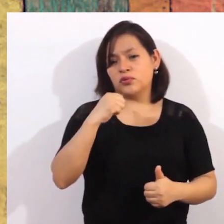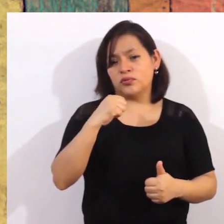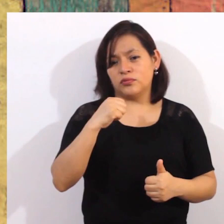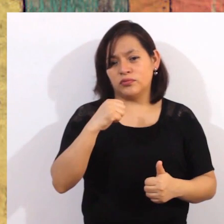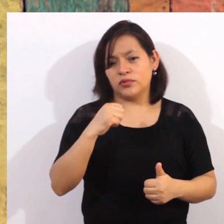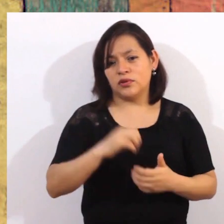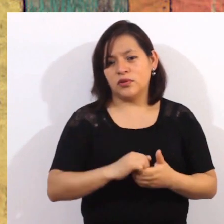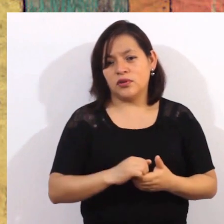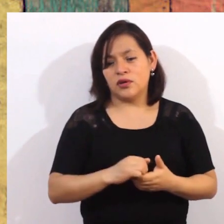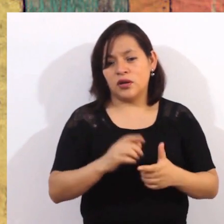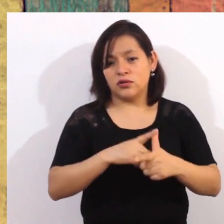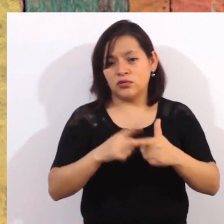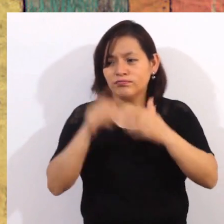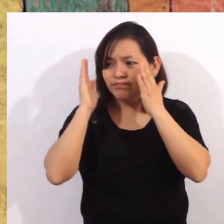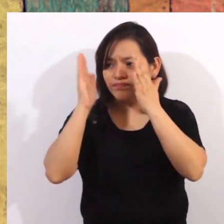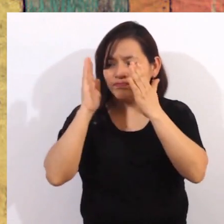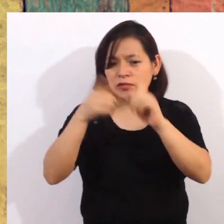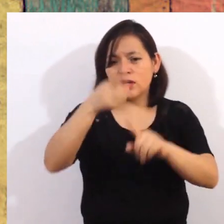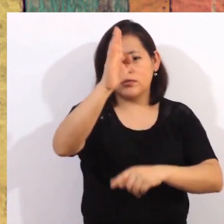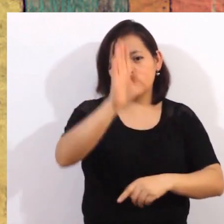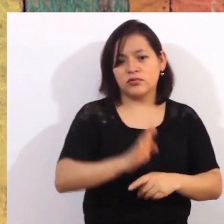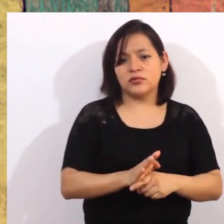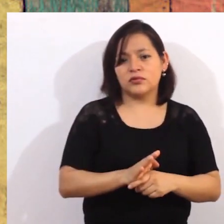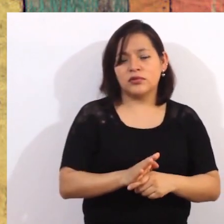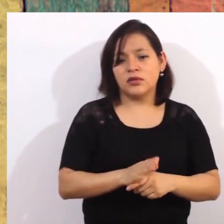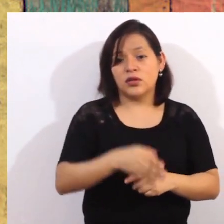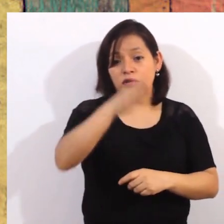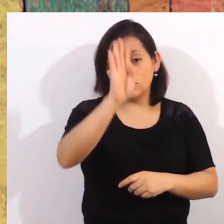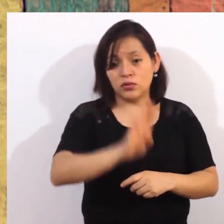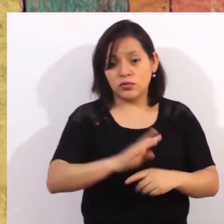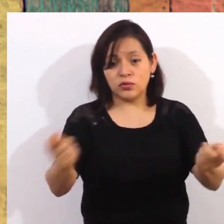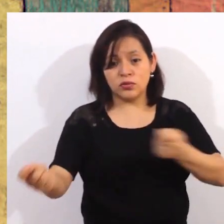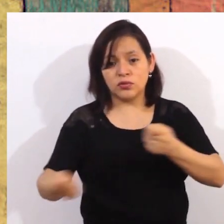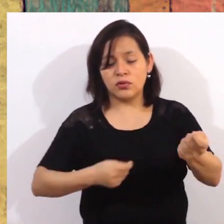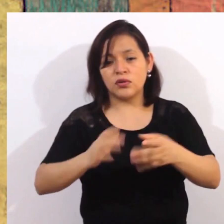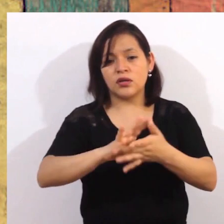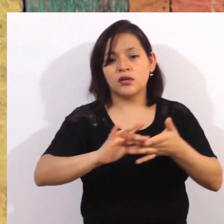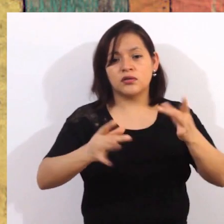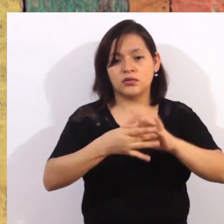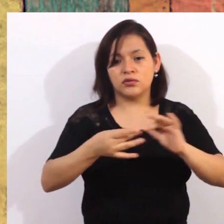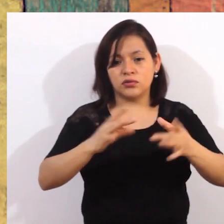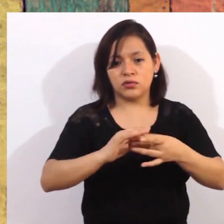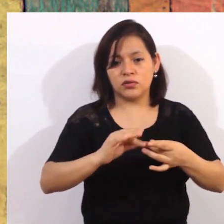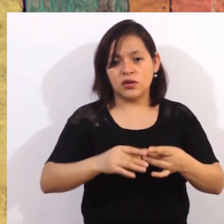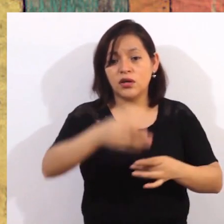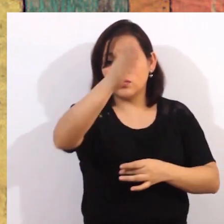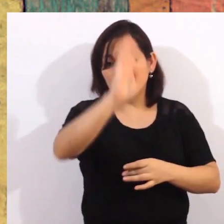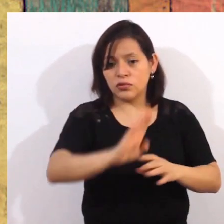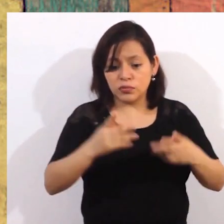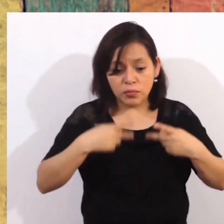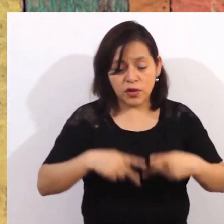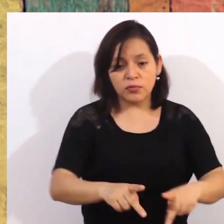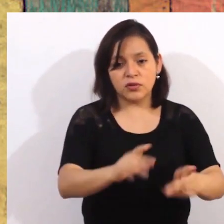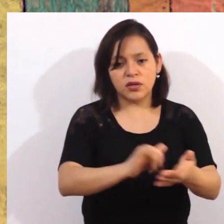tiempo, considera también algo. Dios controla la historia. Y Dios, todo lo que permite que